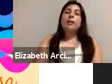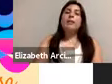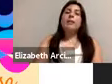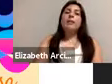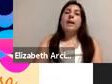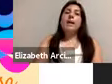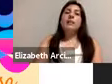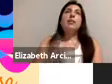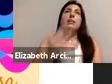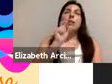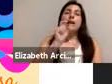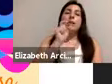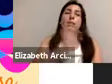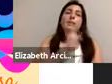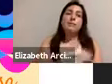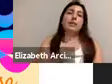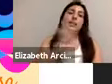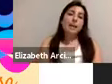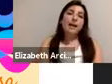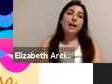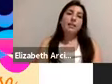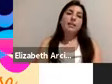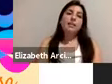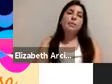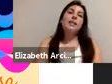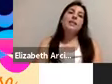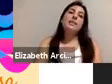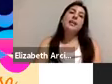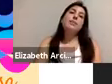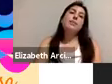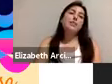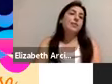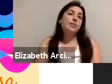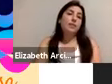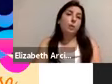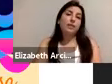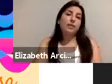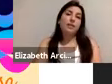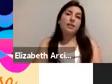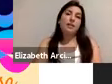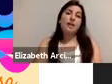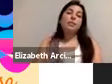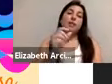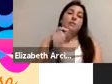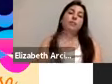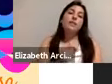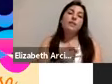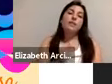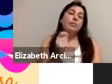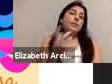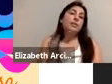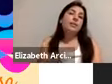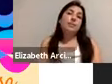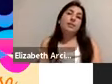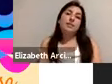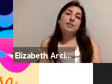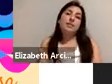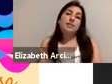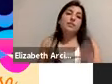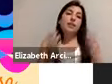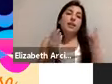Cuando la agudeza visual es baja, utilicen cambios de 0,50, porque es muy difícil que un paciente